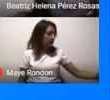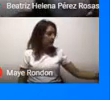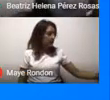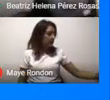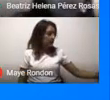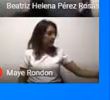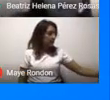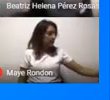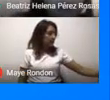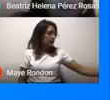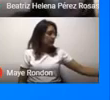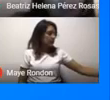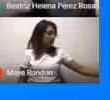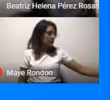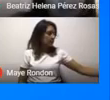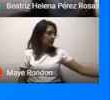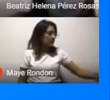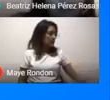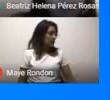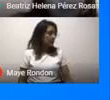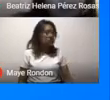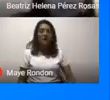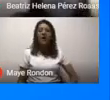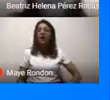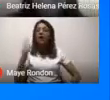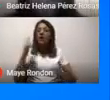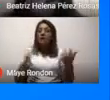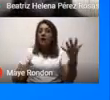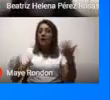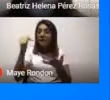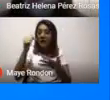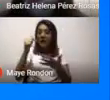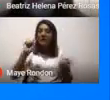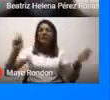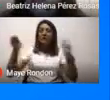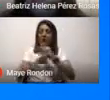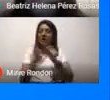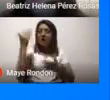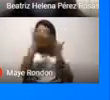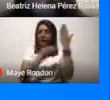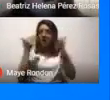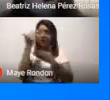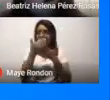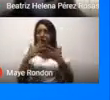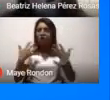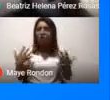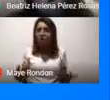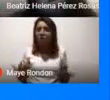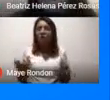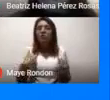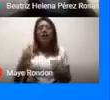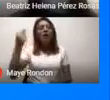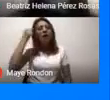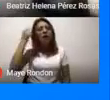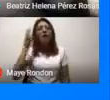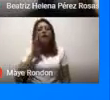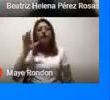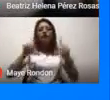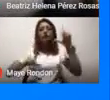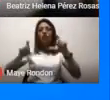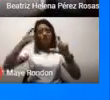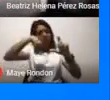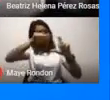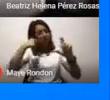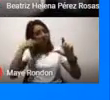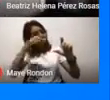Definitivamente el turismo es un sistema de relaciones entre diferentes factores que se deben analizar conjuntamente. Entonces yo no puedo pensarme el futurismo